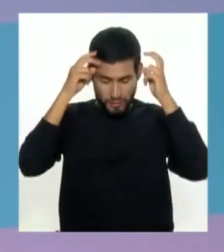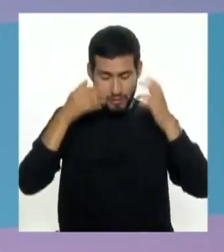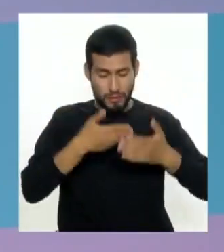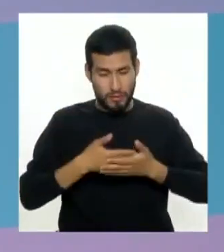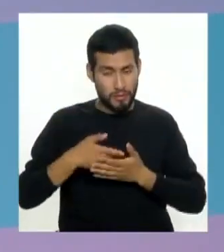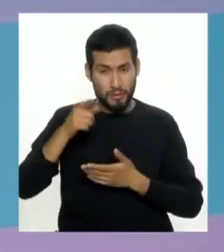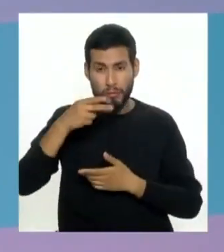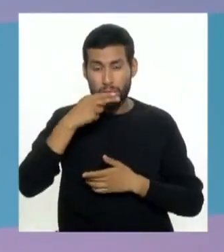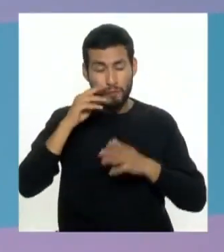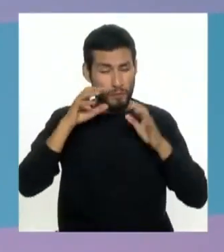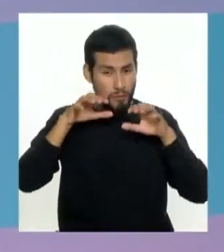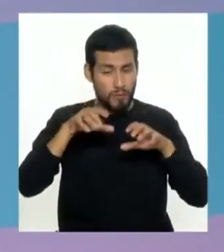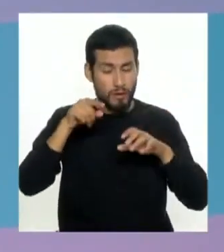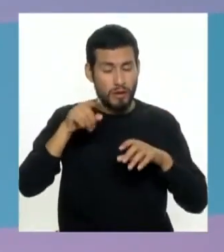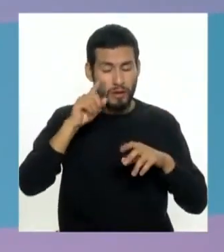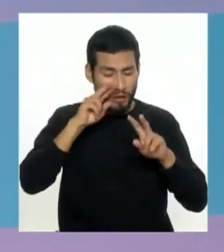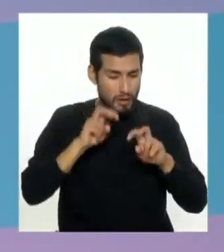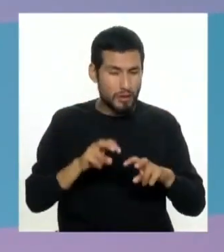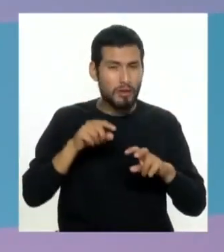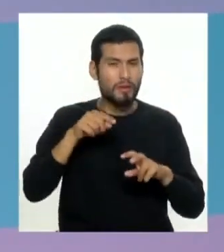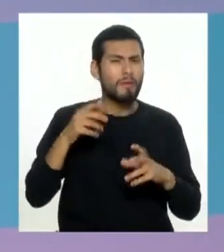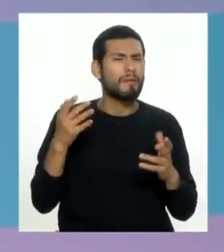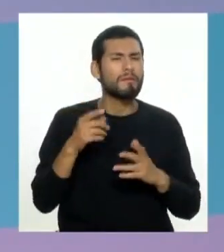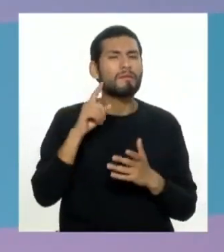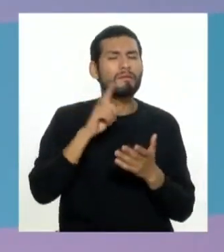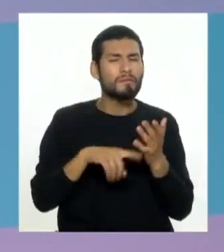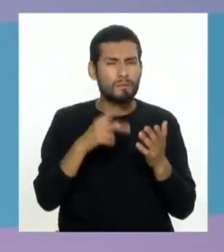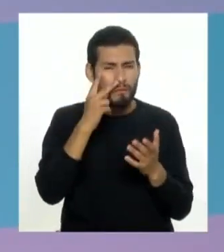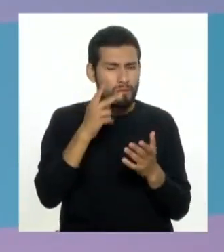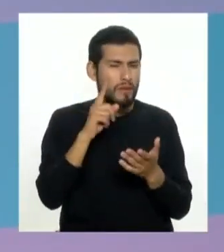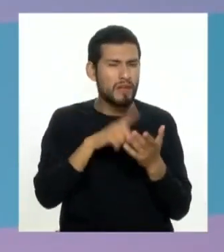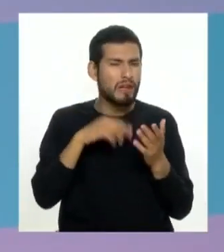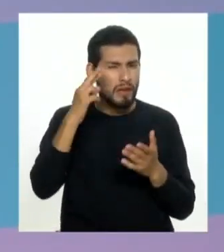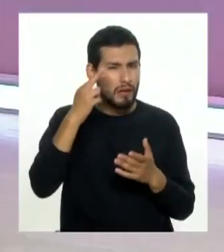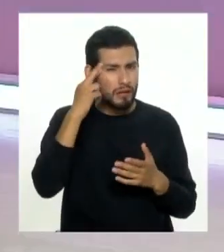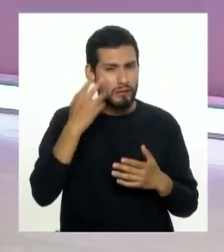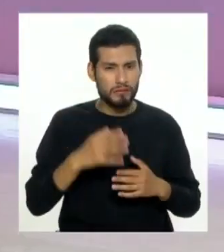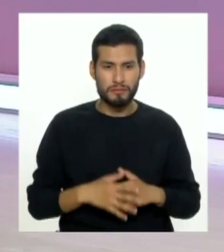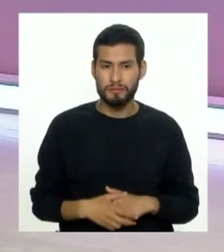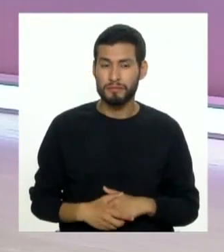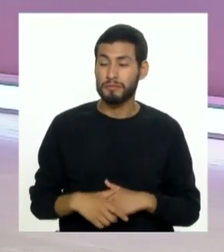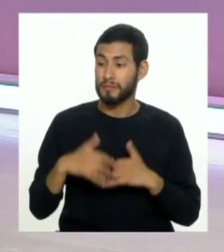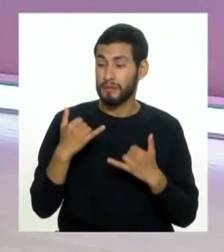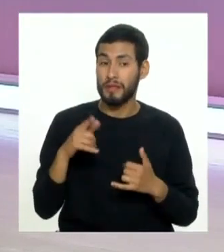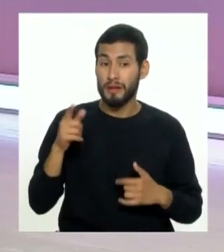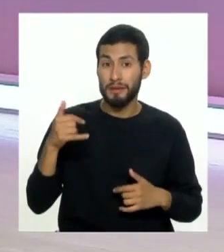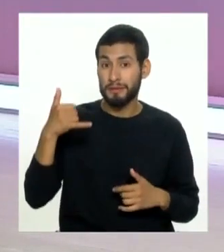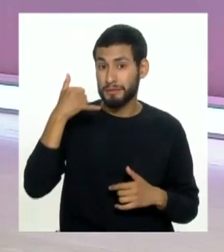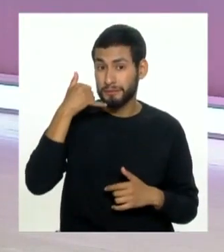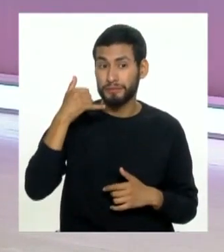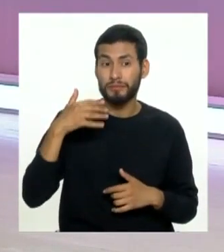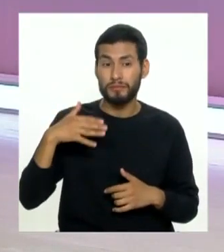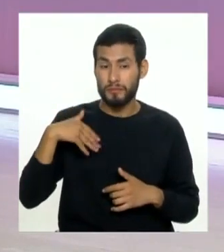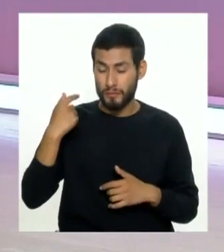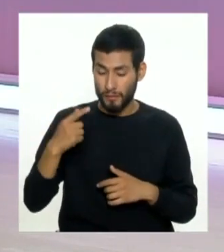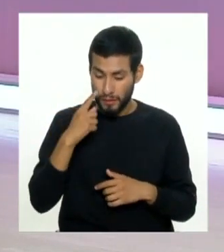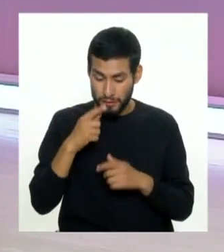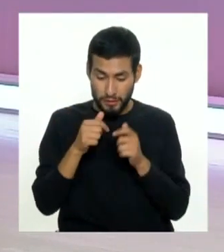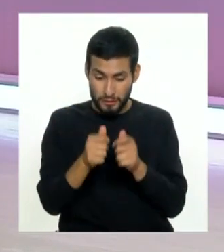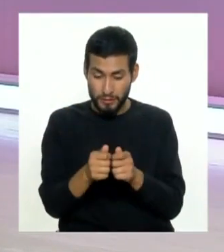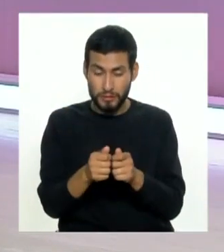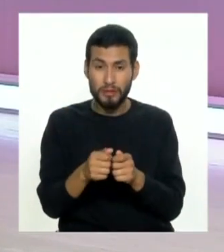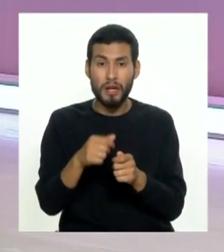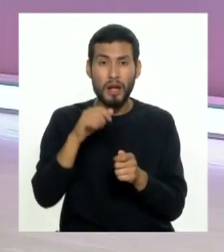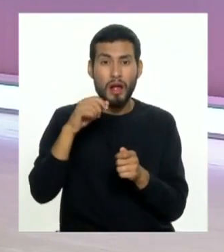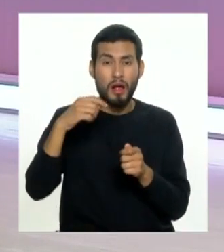Huánuco, para que sea evaluado y vea cuál es la razón de estos síntomas. Y ahora que estamos con el celular, quizás podemos grabar este momento donde el